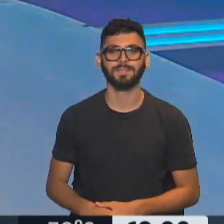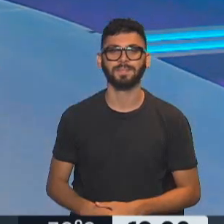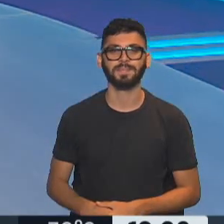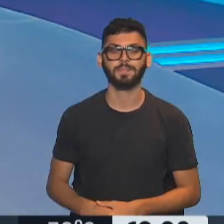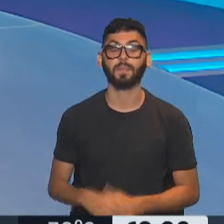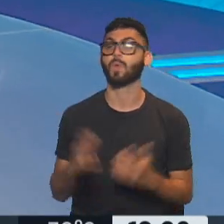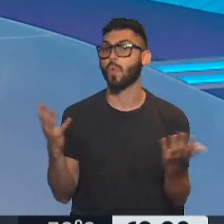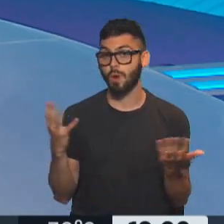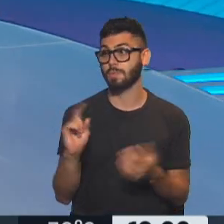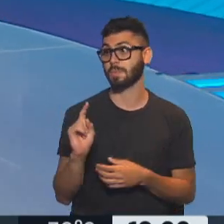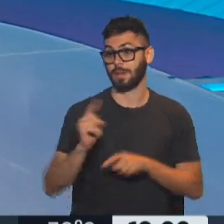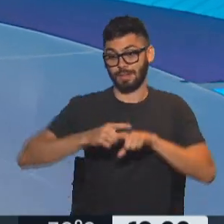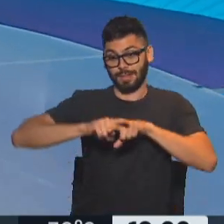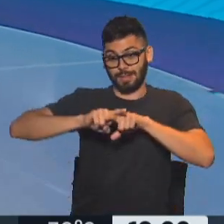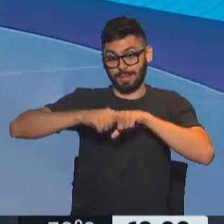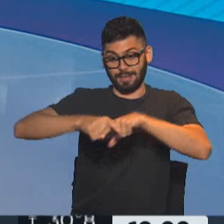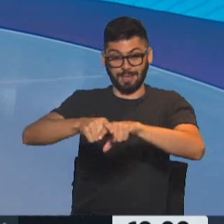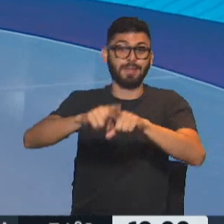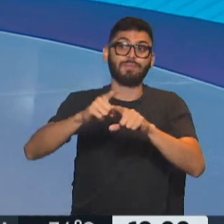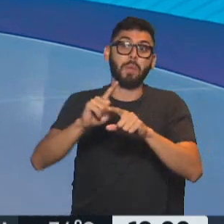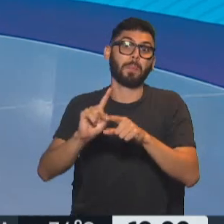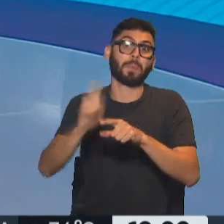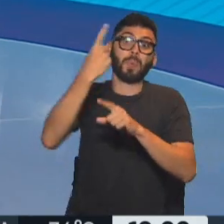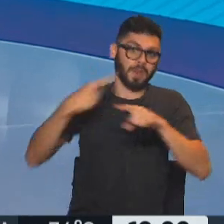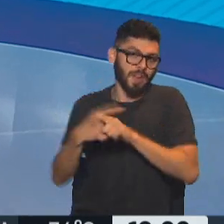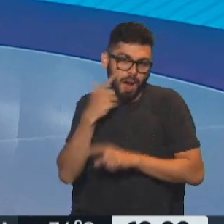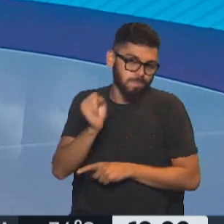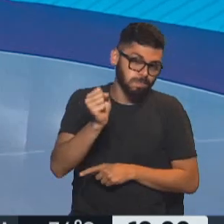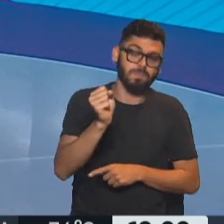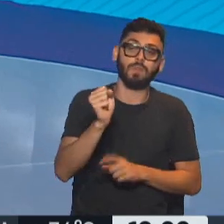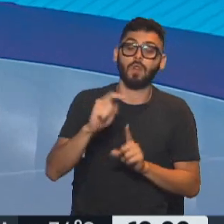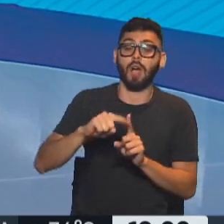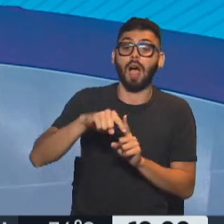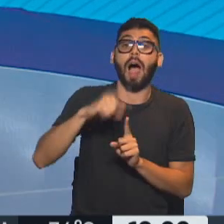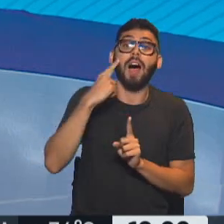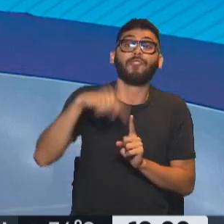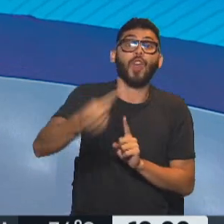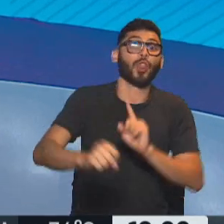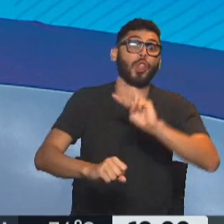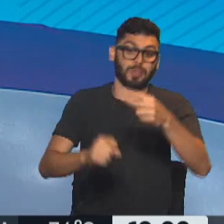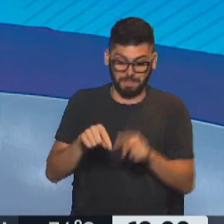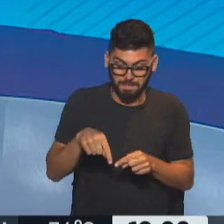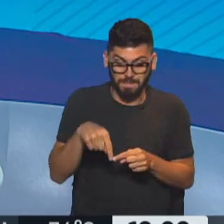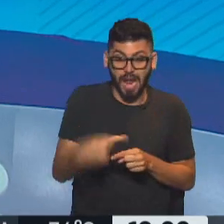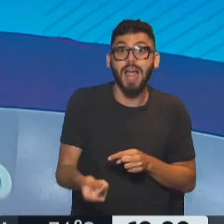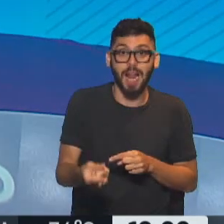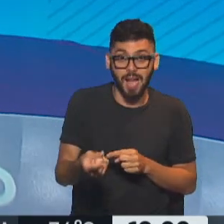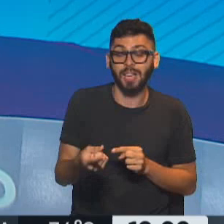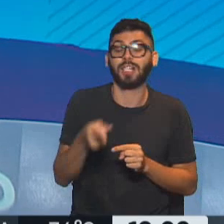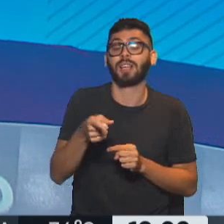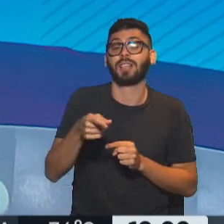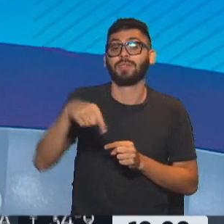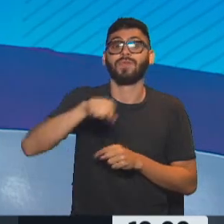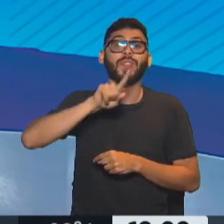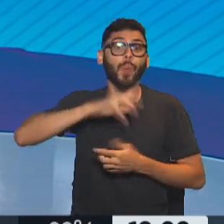Bueno, ya pasó la primera fecha de esta Copa de la Liga. Reanudará todo en la fecha 2, en el día de mañana, con la presentación aquí